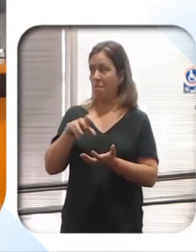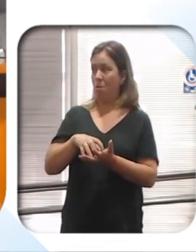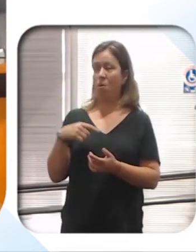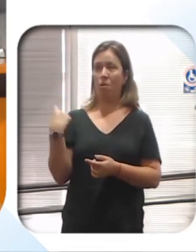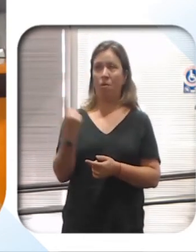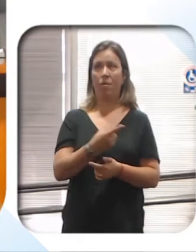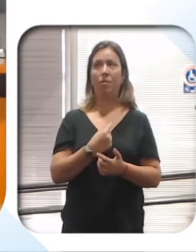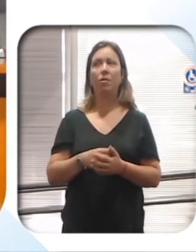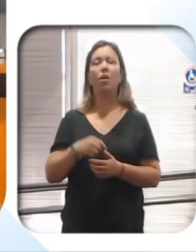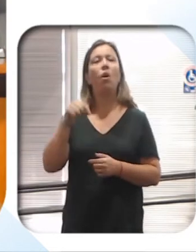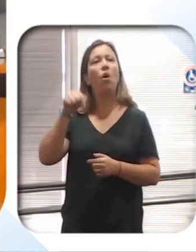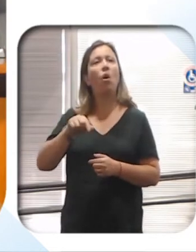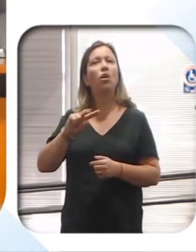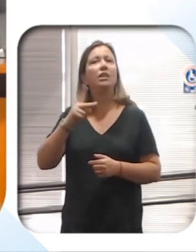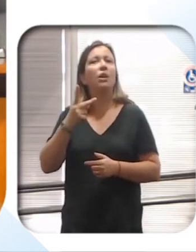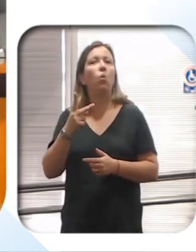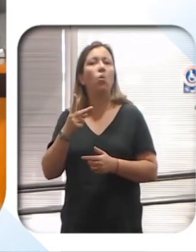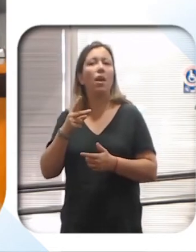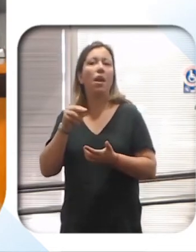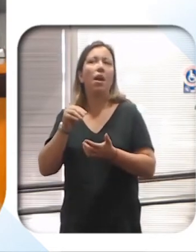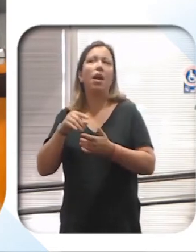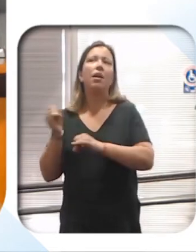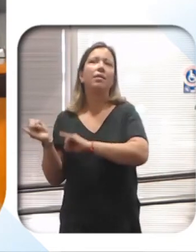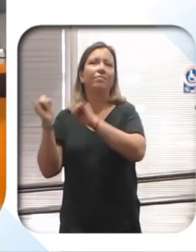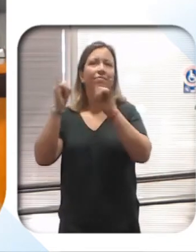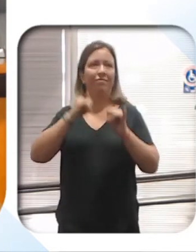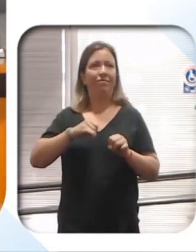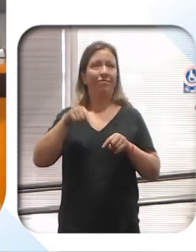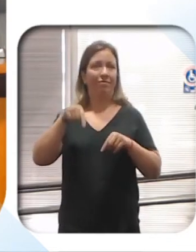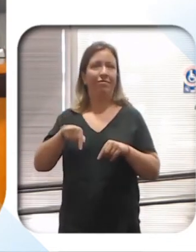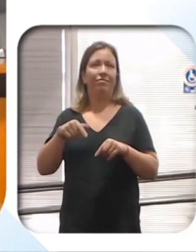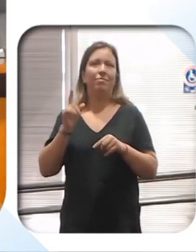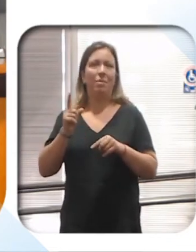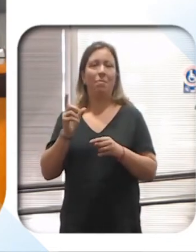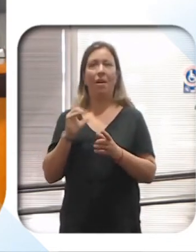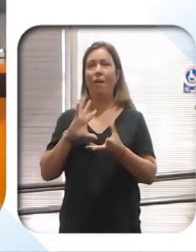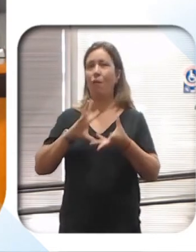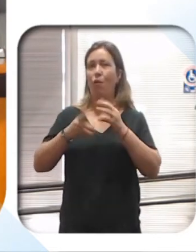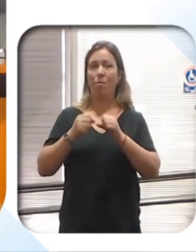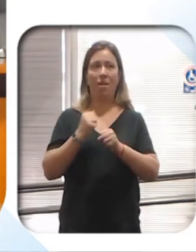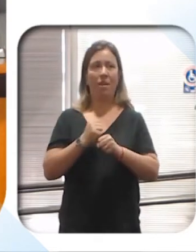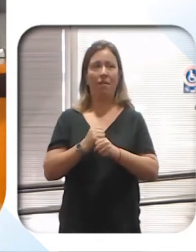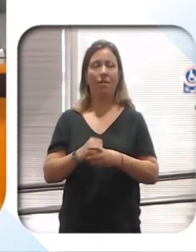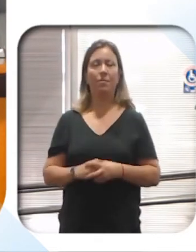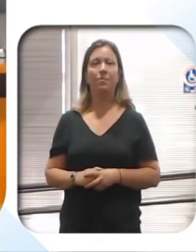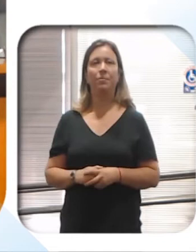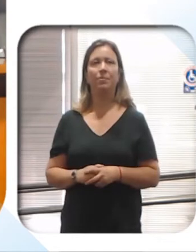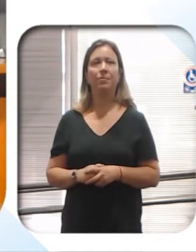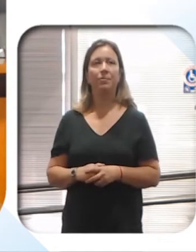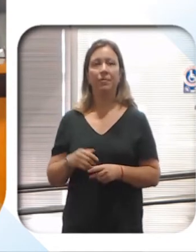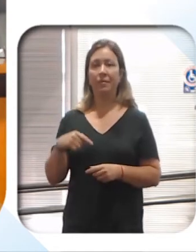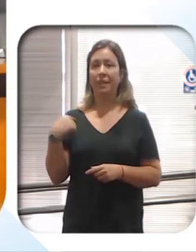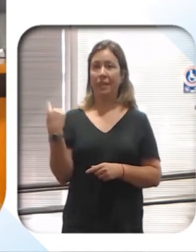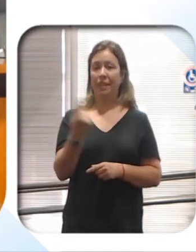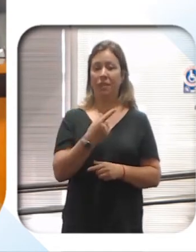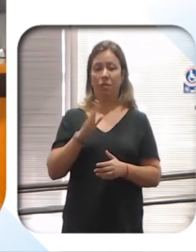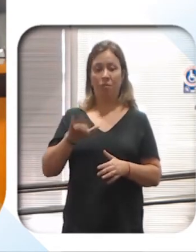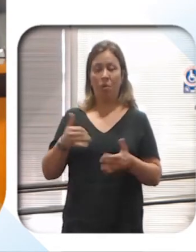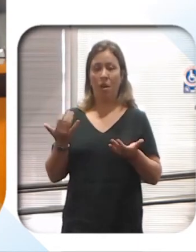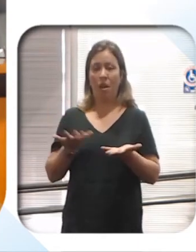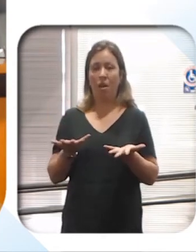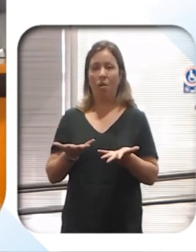instalaciones, y hoy es la segunda actividad que hacemos con estas características. Esto para nosotros,